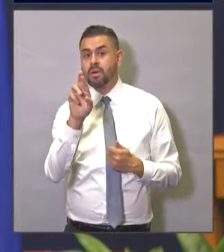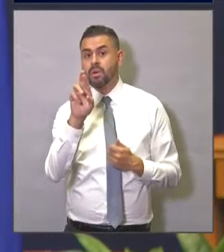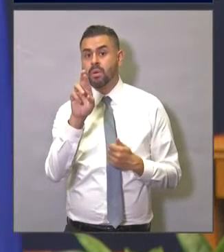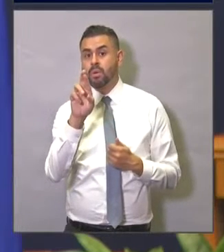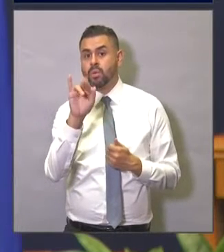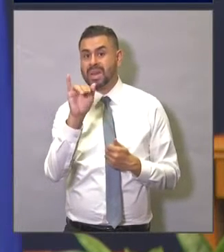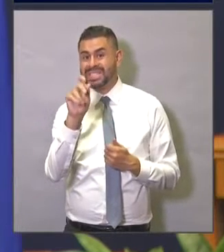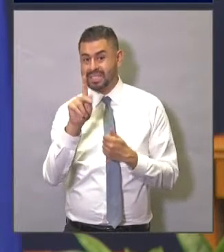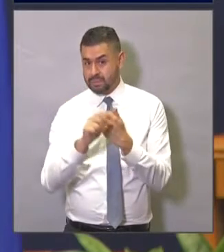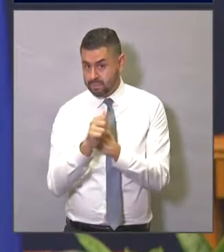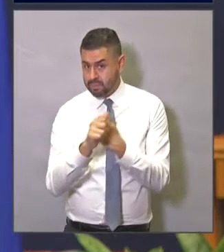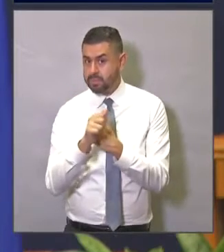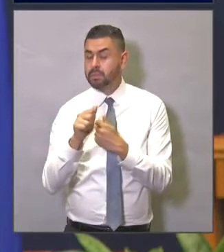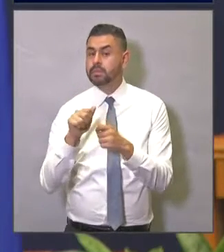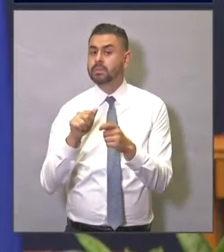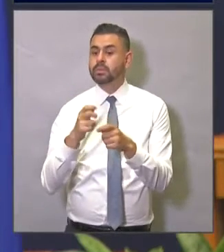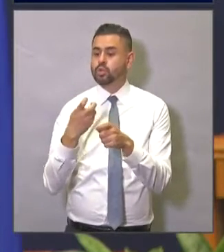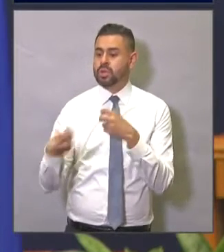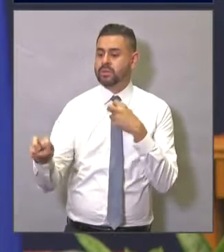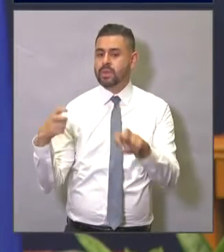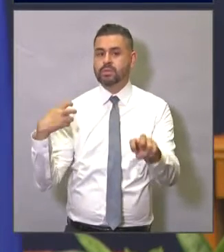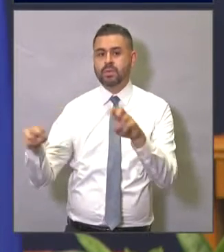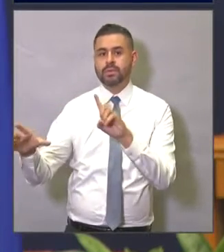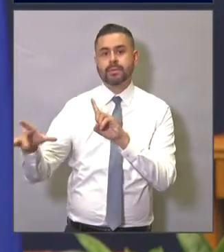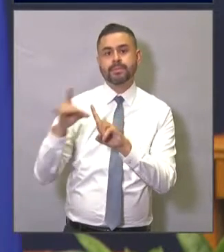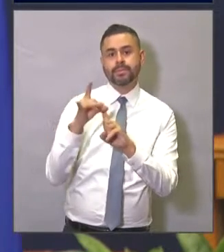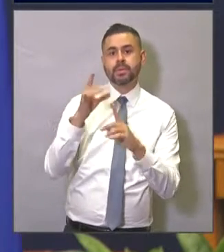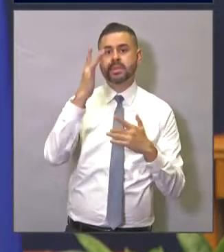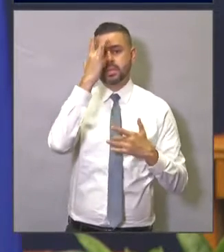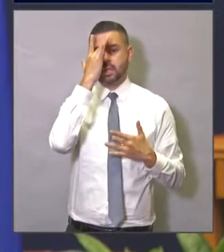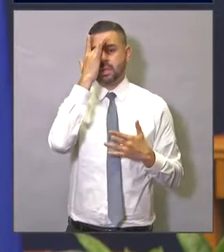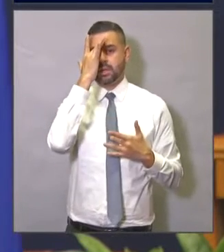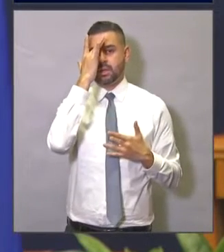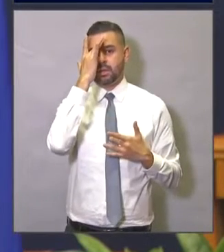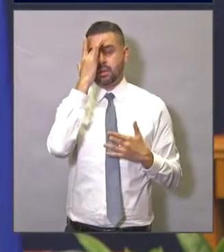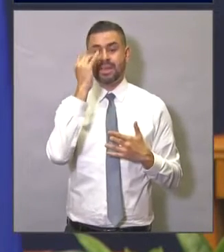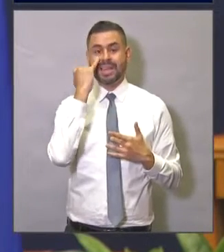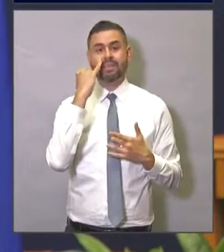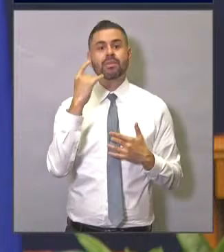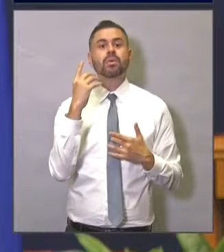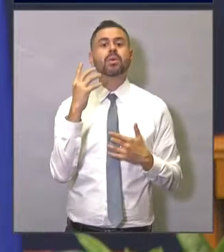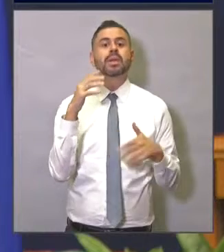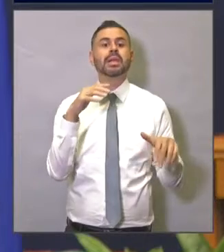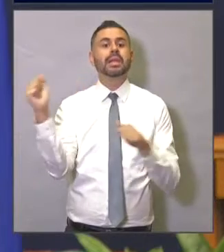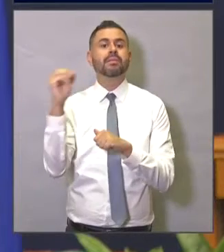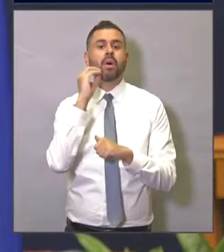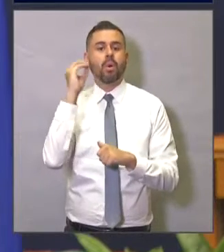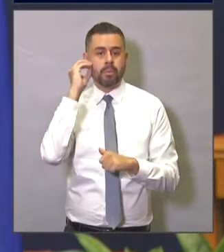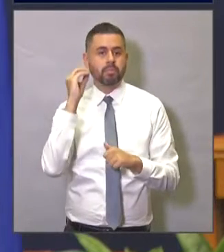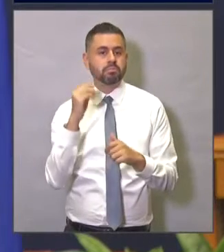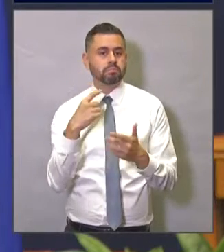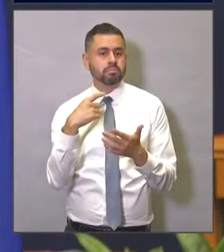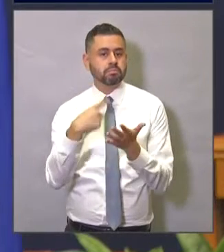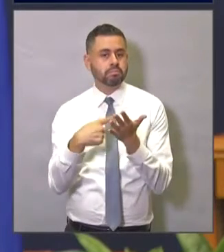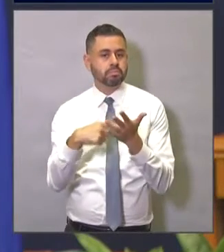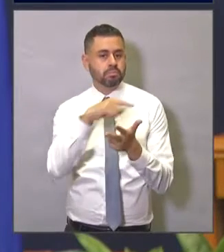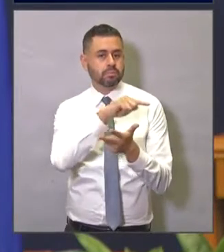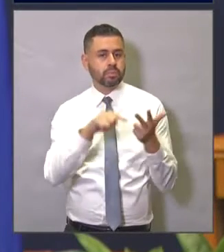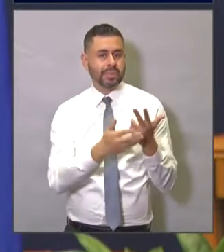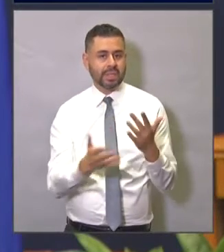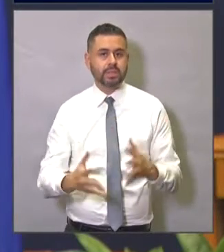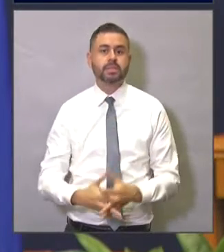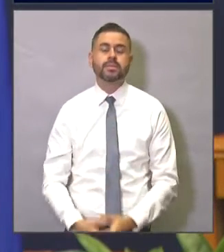cada vez que sea fuera de su casa y cerca de otras personas que no viven con usted. Primero que todo,